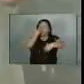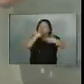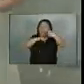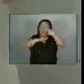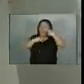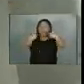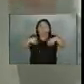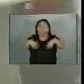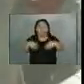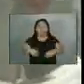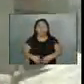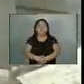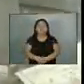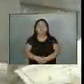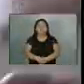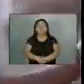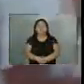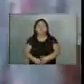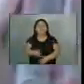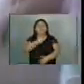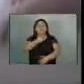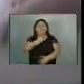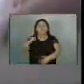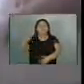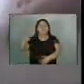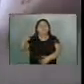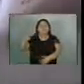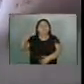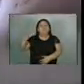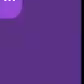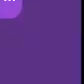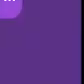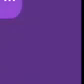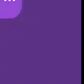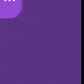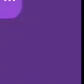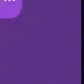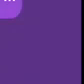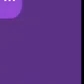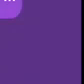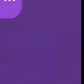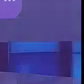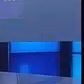y chikungunya. Un reporte de Iliana Leiva para Senda.